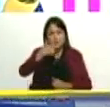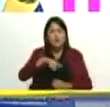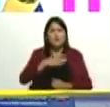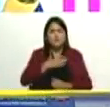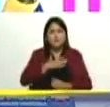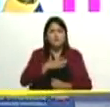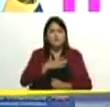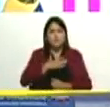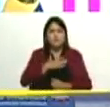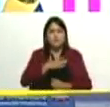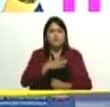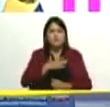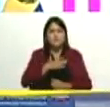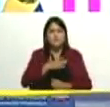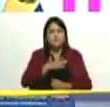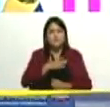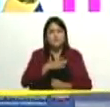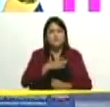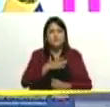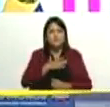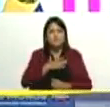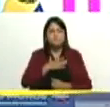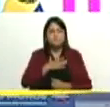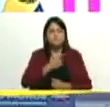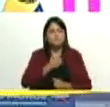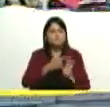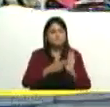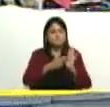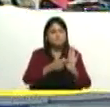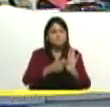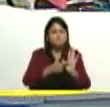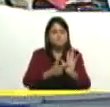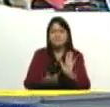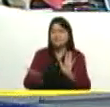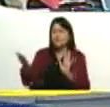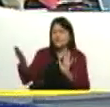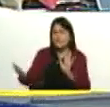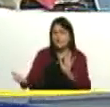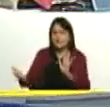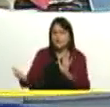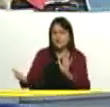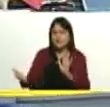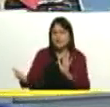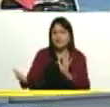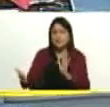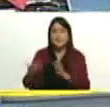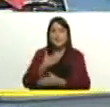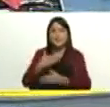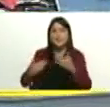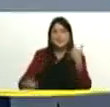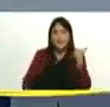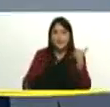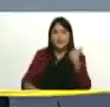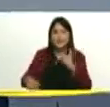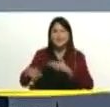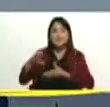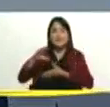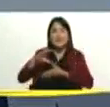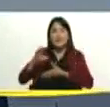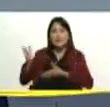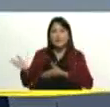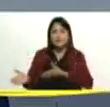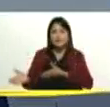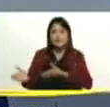ustedes y ante nuestro honorable presidente de la Comunidad de Estados Latinoamericanos y del Caribe